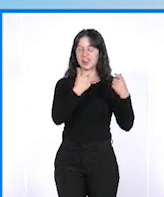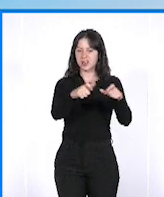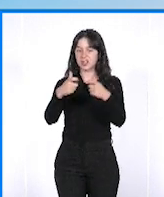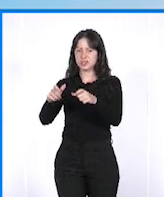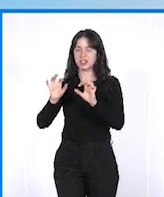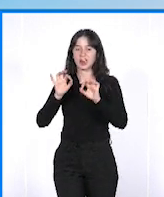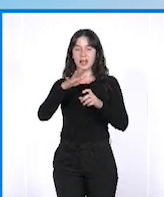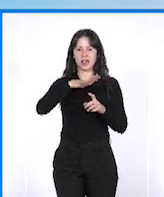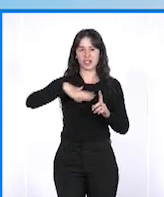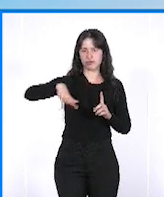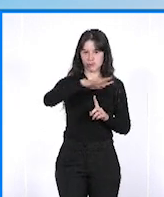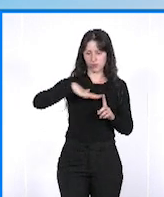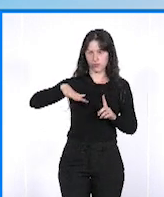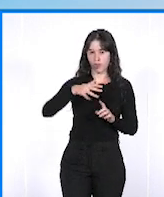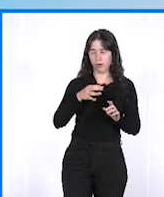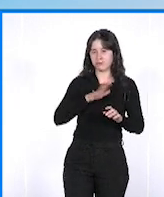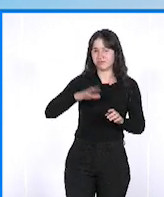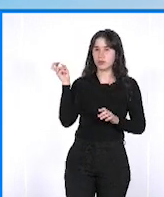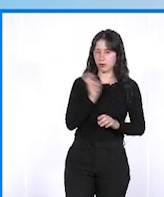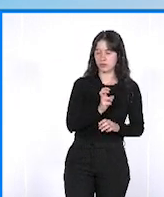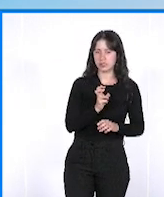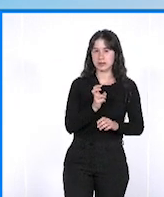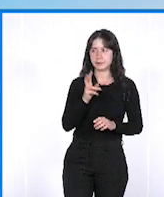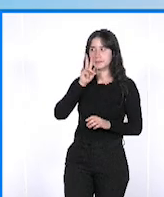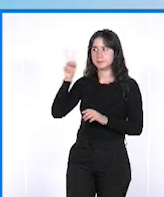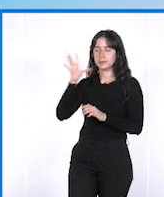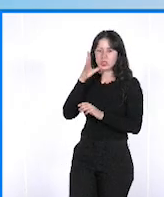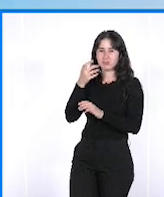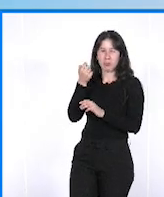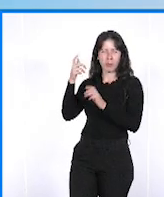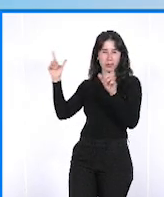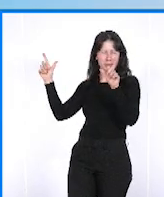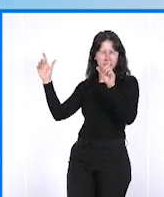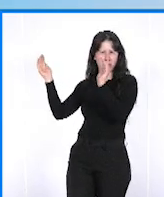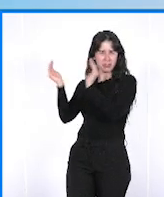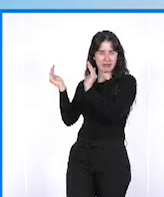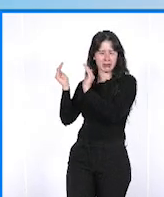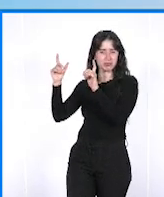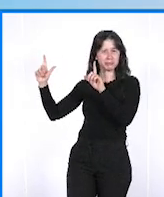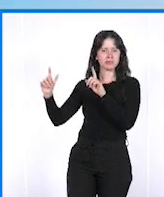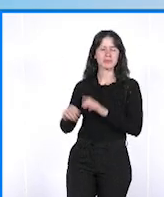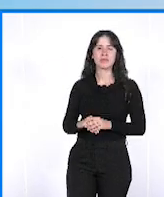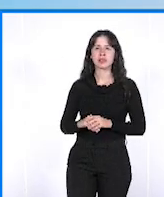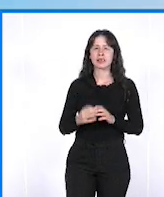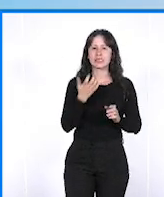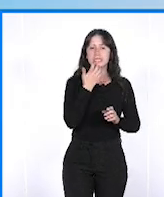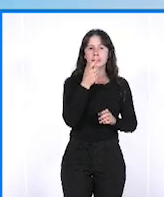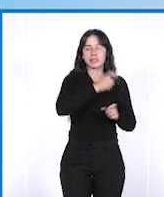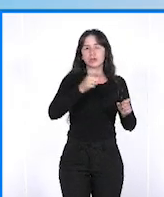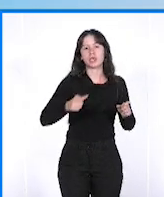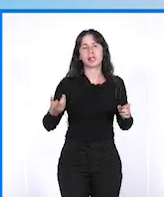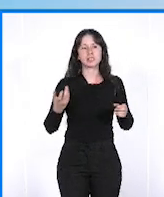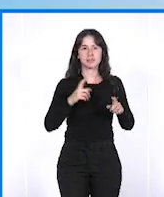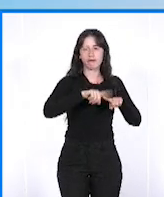procedencia tenemos a personas voy a mirar para allá porque es que lo veo muy pequeño ahí eh personas que vienen de vivir